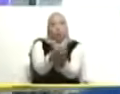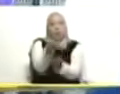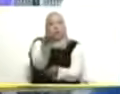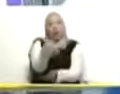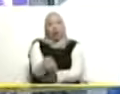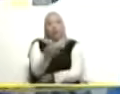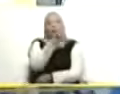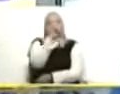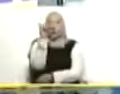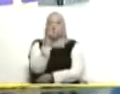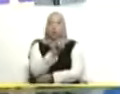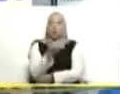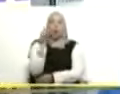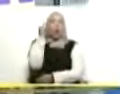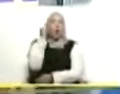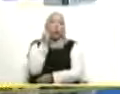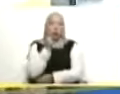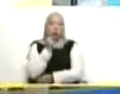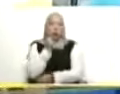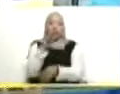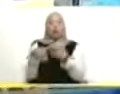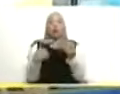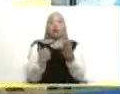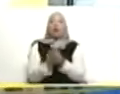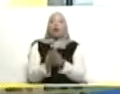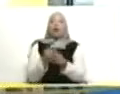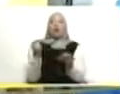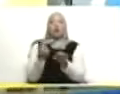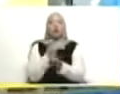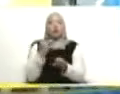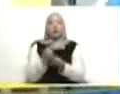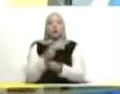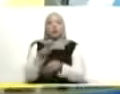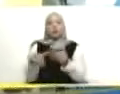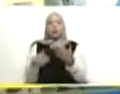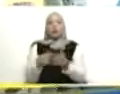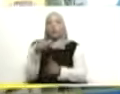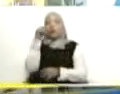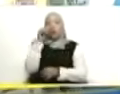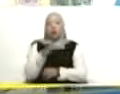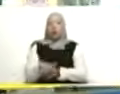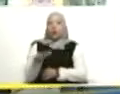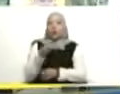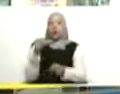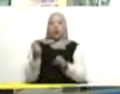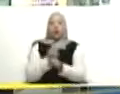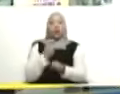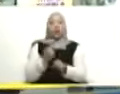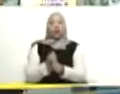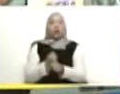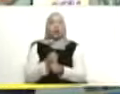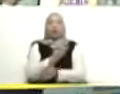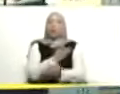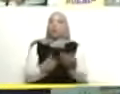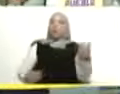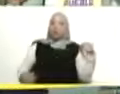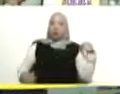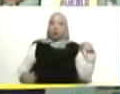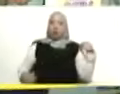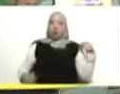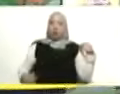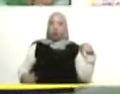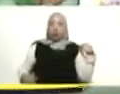Sucre, con miras tanto a la exportación como al mercado nacional en el tema ornamental como correcto. Tal. Correcto. Presidente. Excelente.